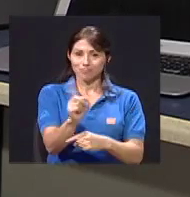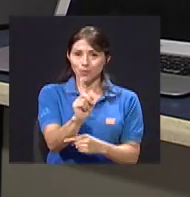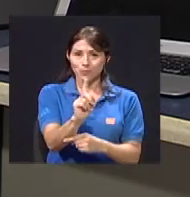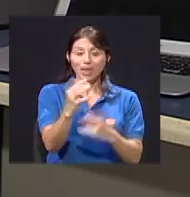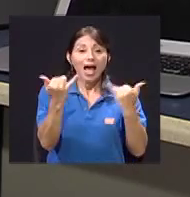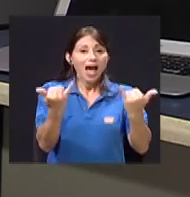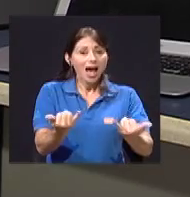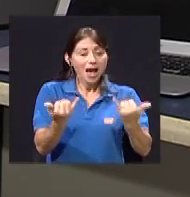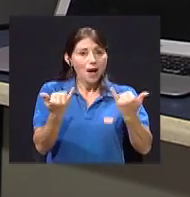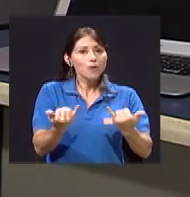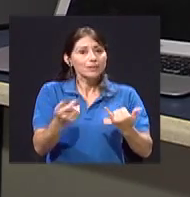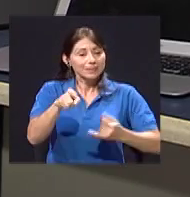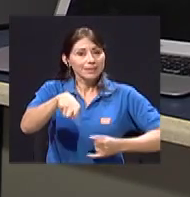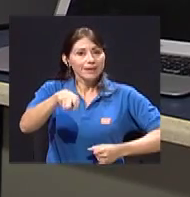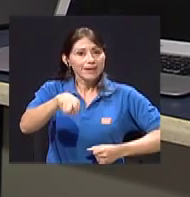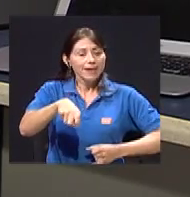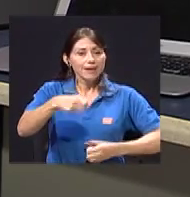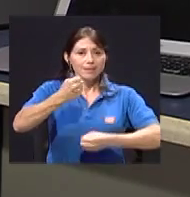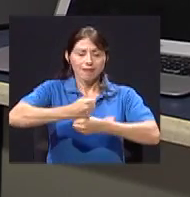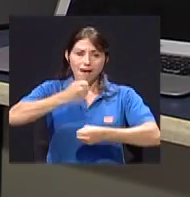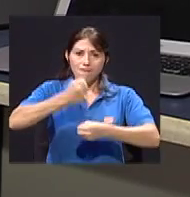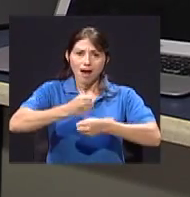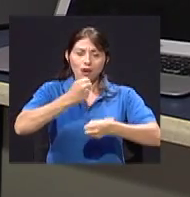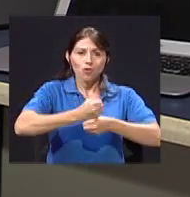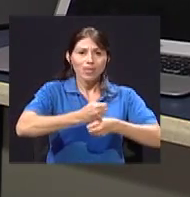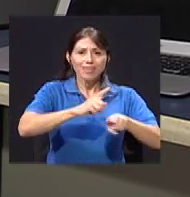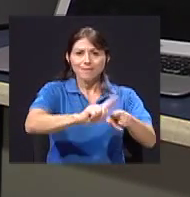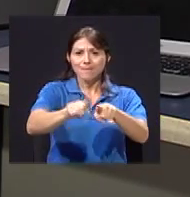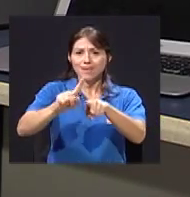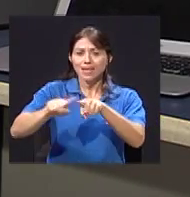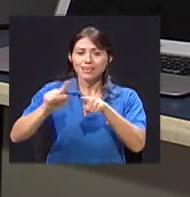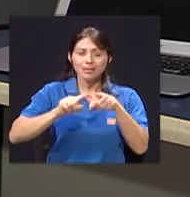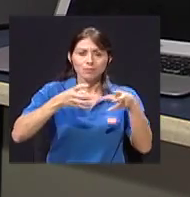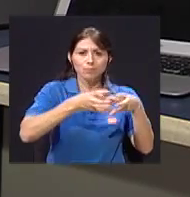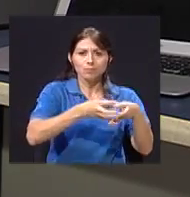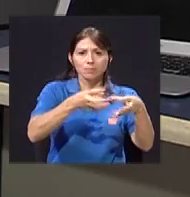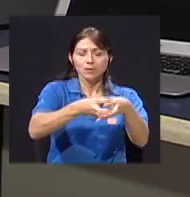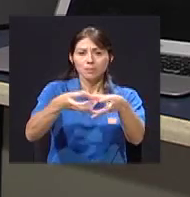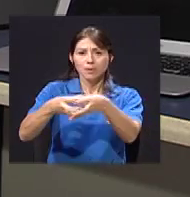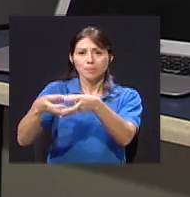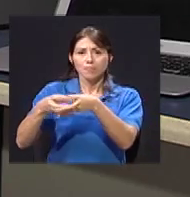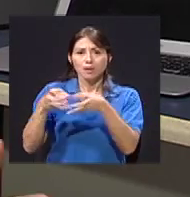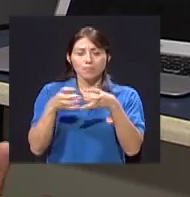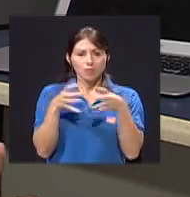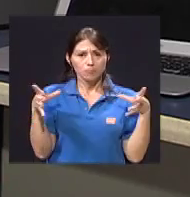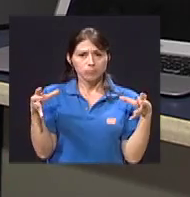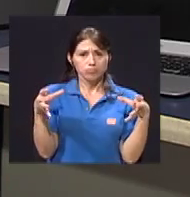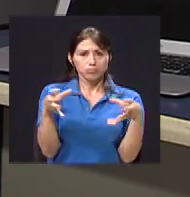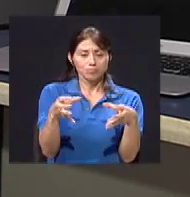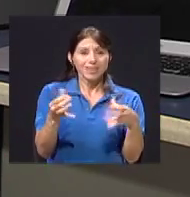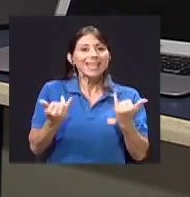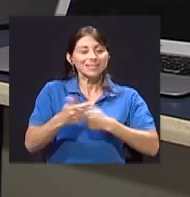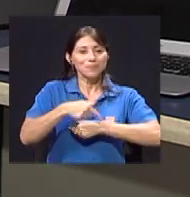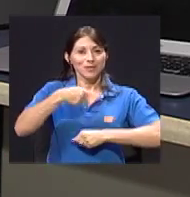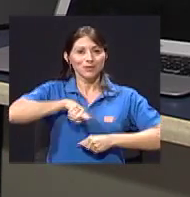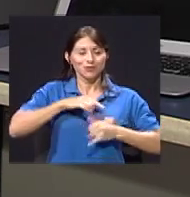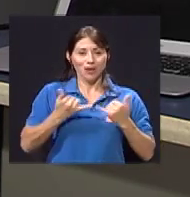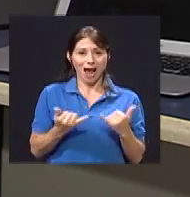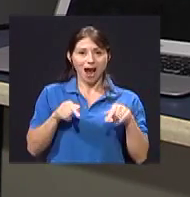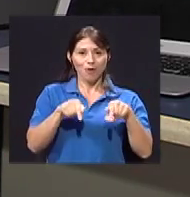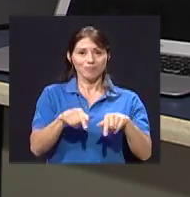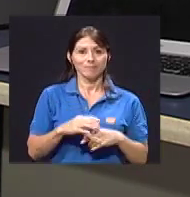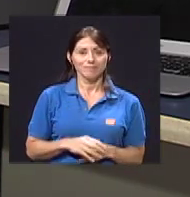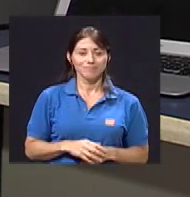la prestación de los servicios de salud, sino que se requiere un trabajo intersectorial. Y eso más o menos es en lo que